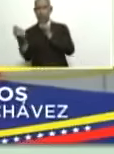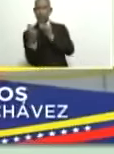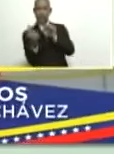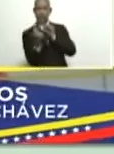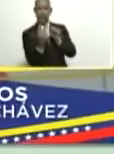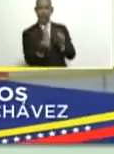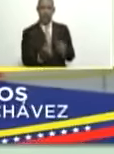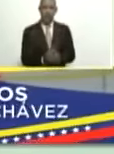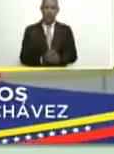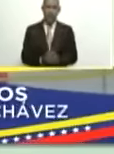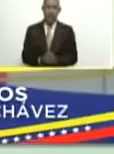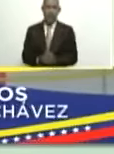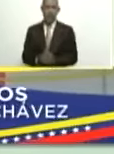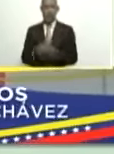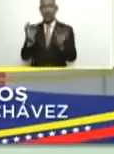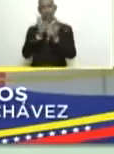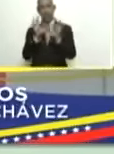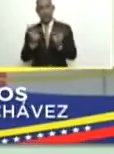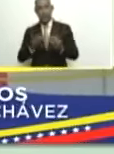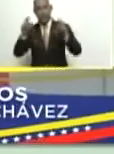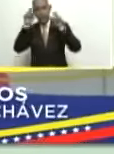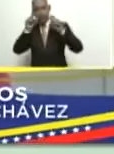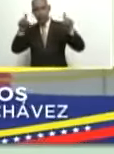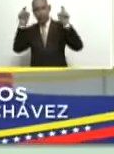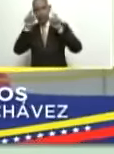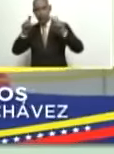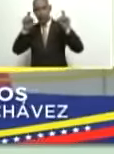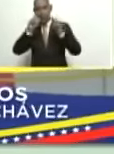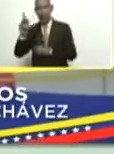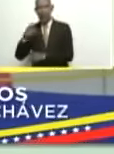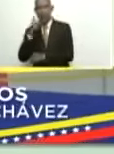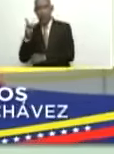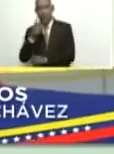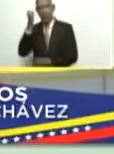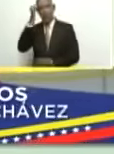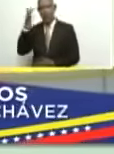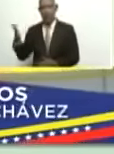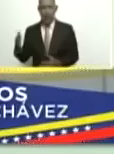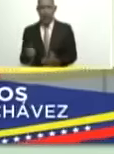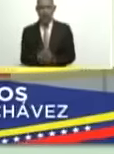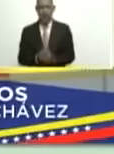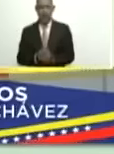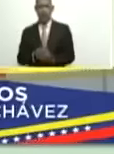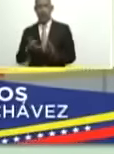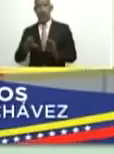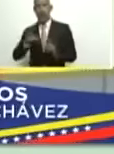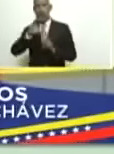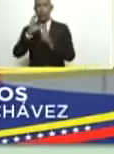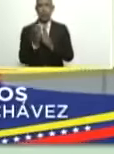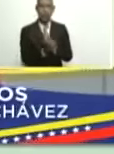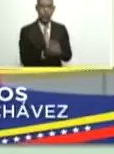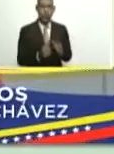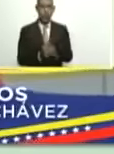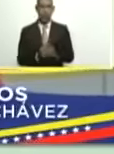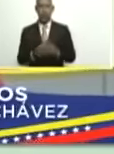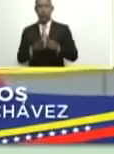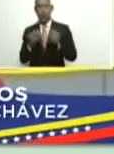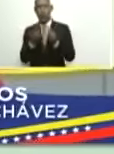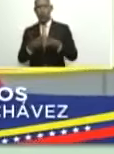en la educación y en la formación política, ideológica, cultural, la formación de los